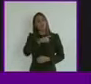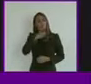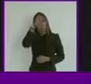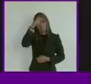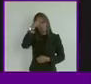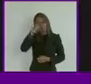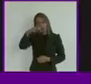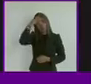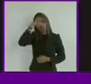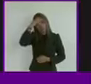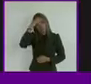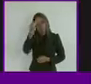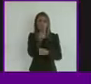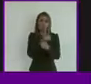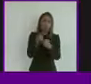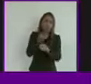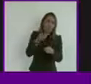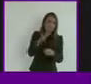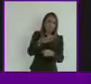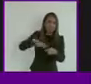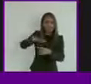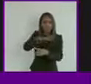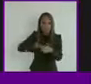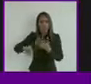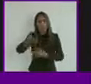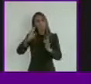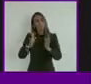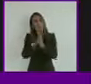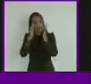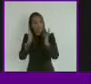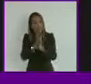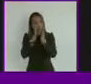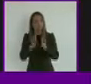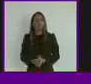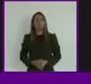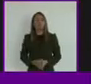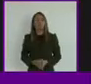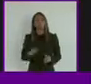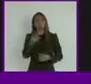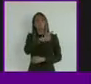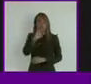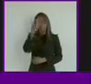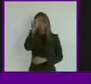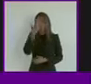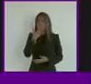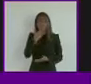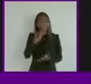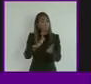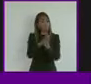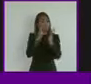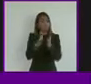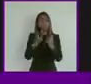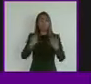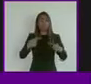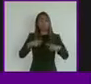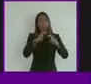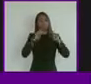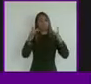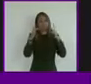la socialización y la participación. Asimismo, y reconociendo su participación, le damos la más cordial bienvenida a las personas